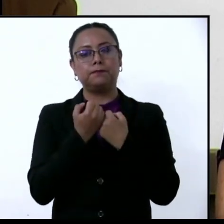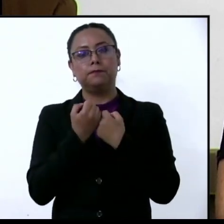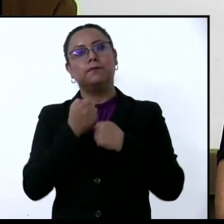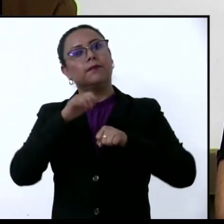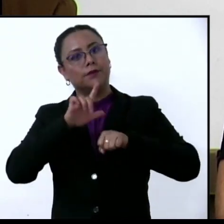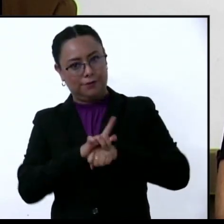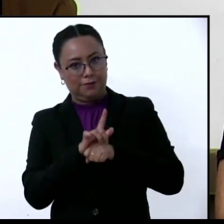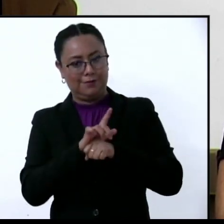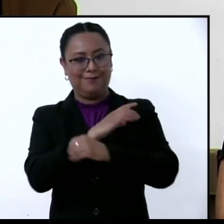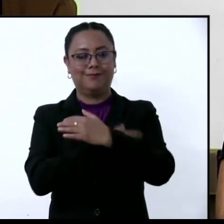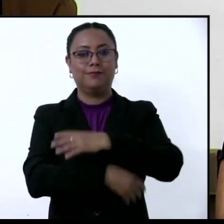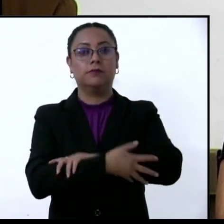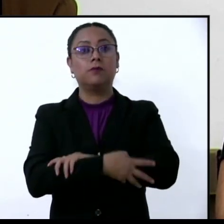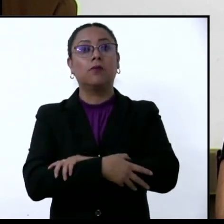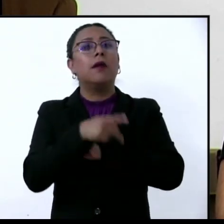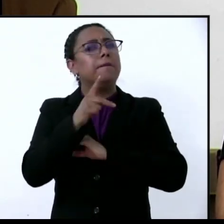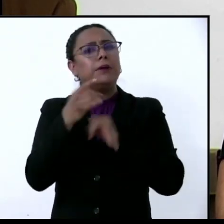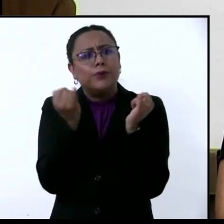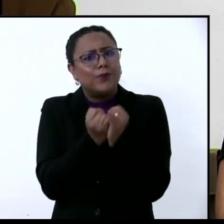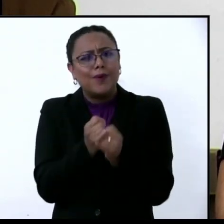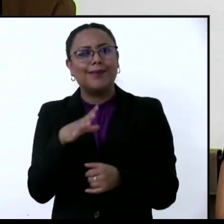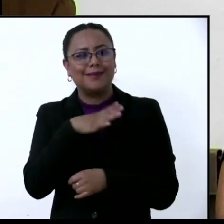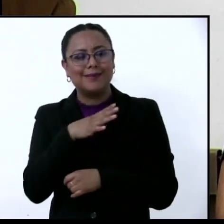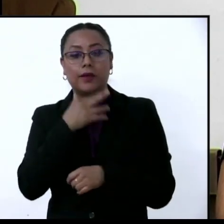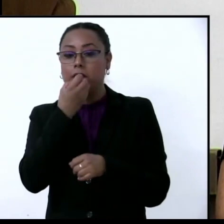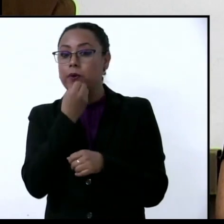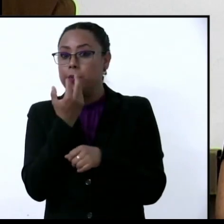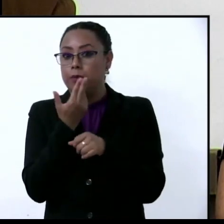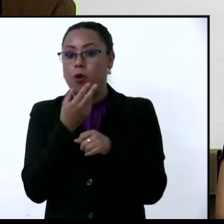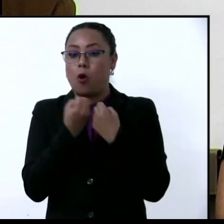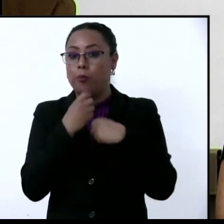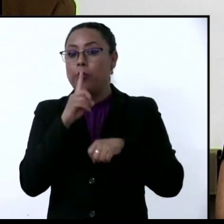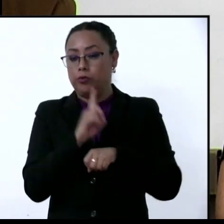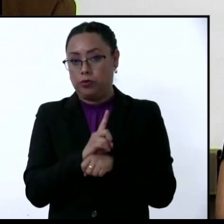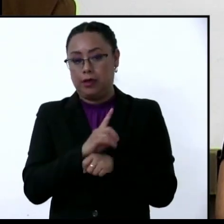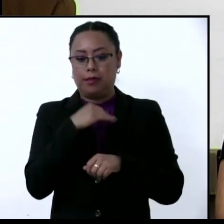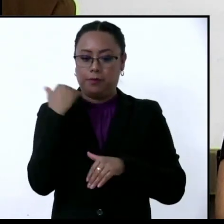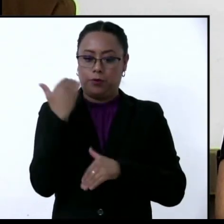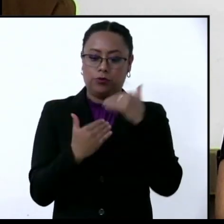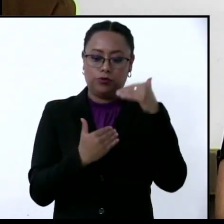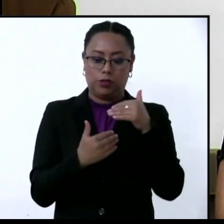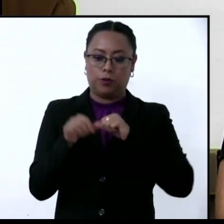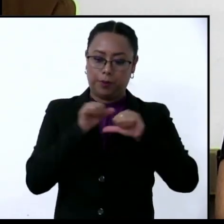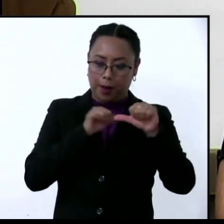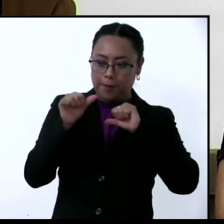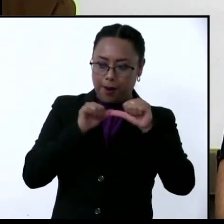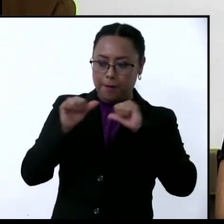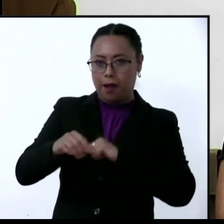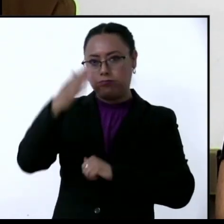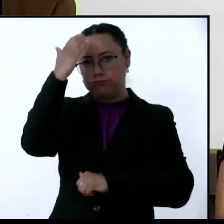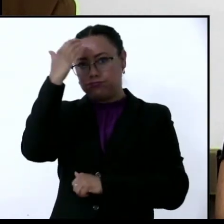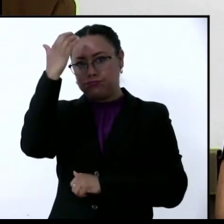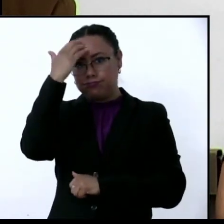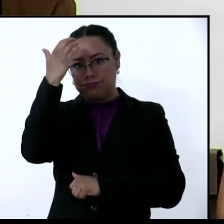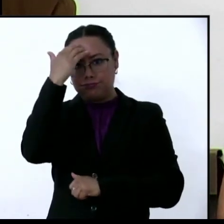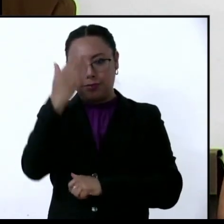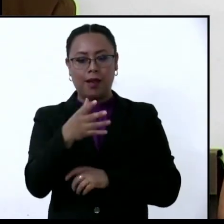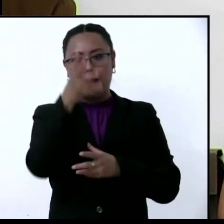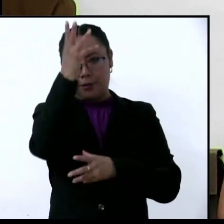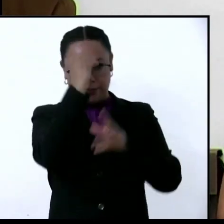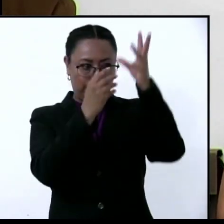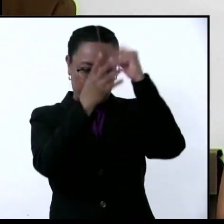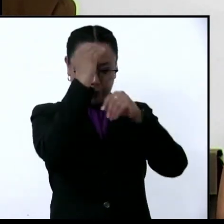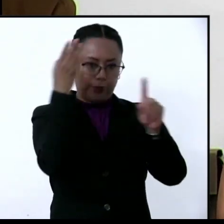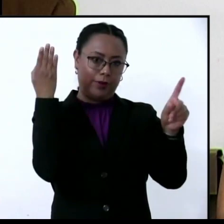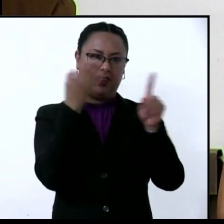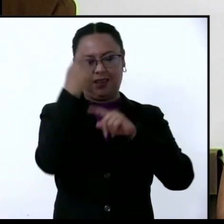también la posibilidad de generar un proceso de transferencia de conocimiento, de capacitación directa para las